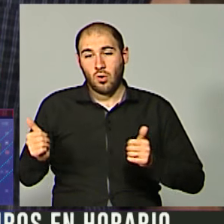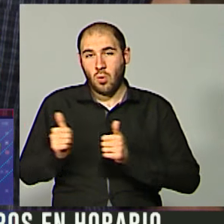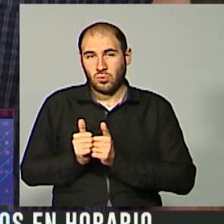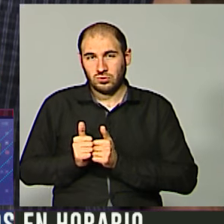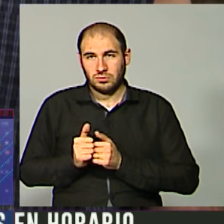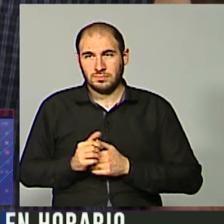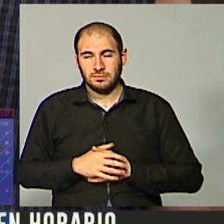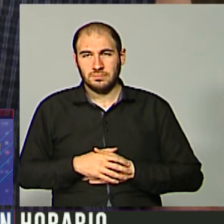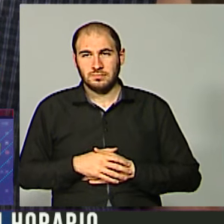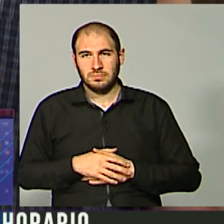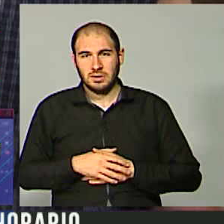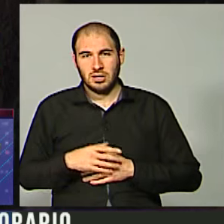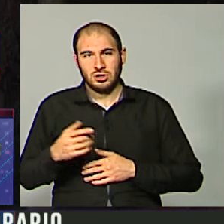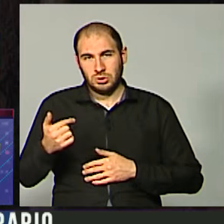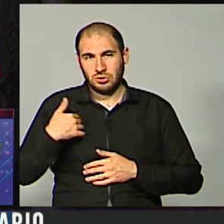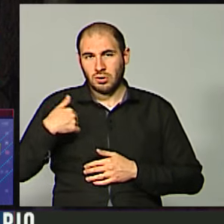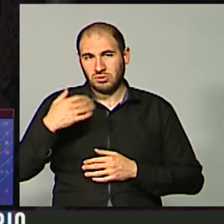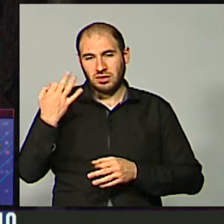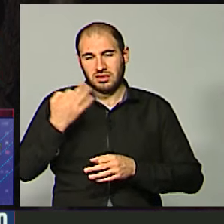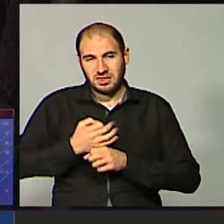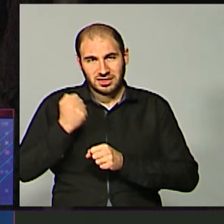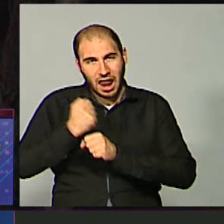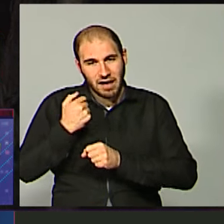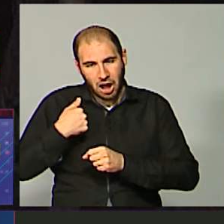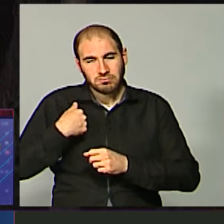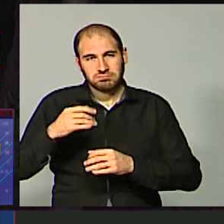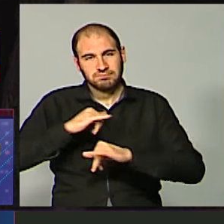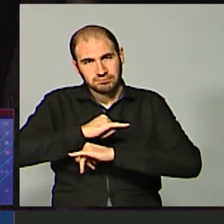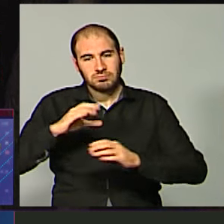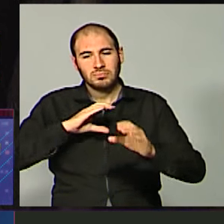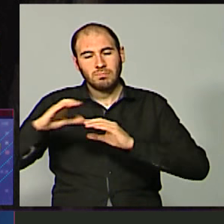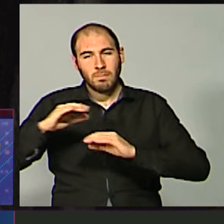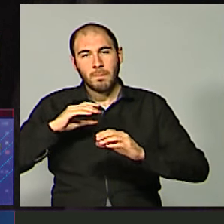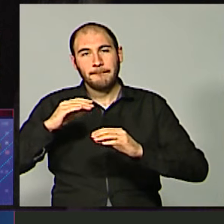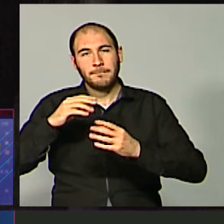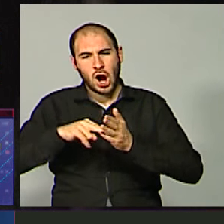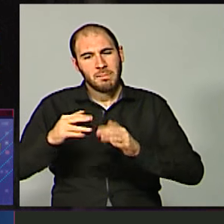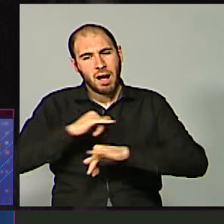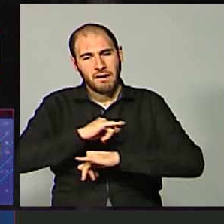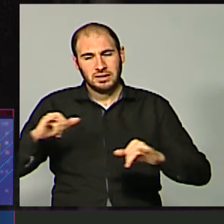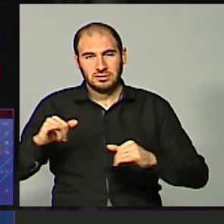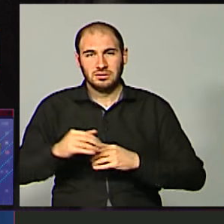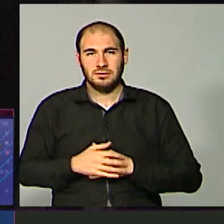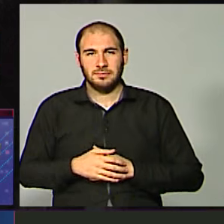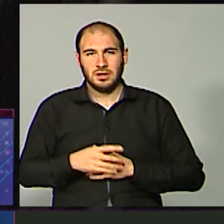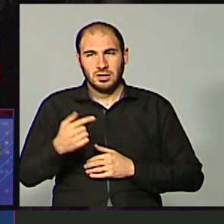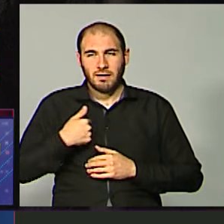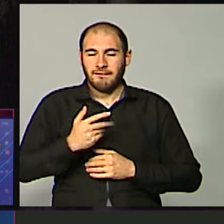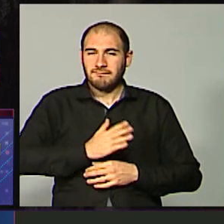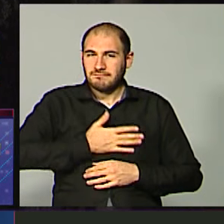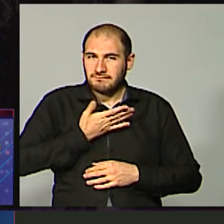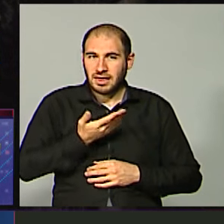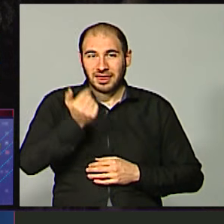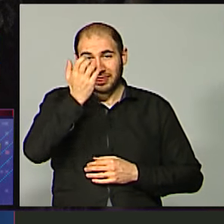mi profesión comunico una problemática y yo ahí junto mi pasión por